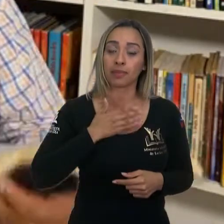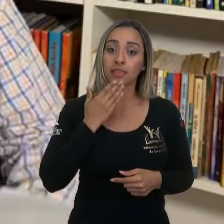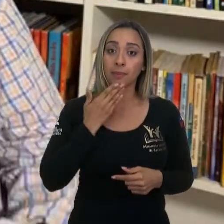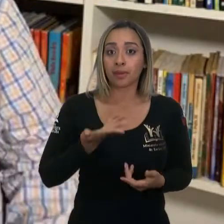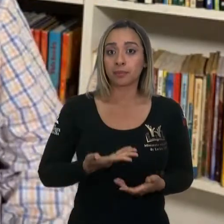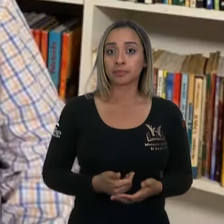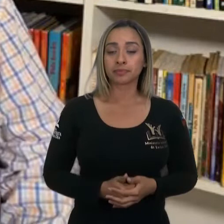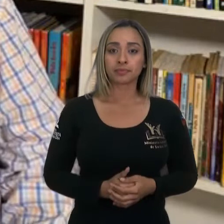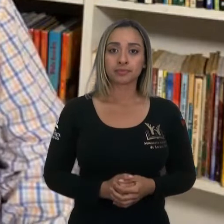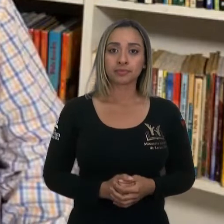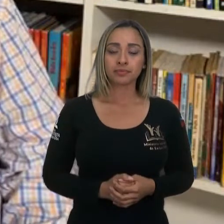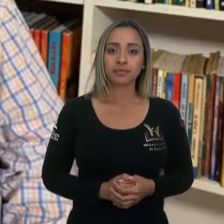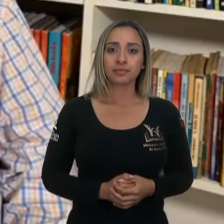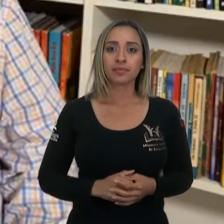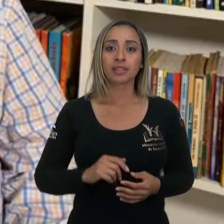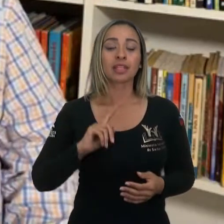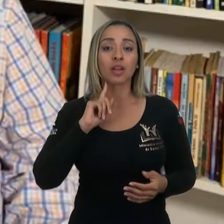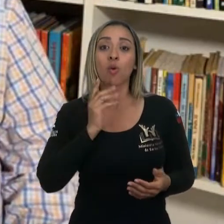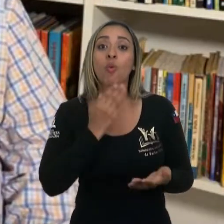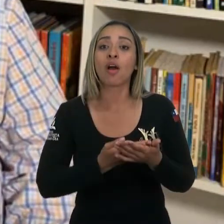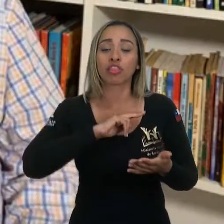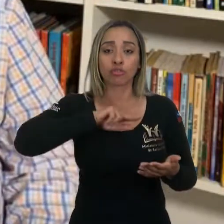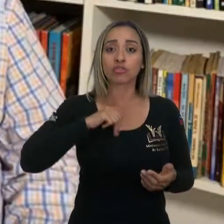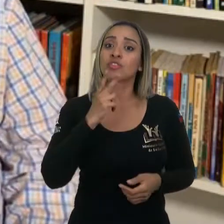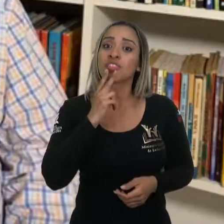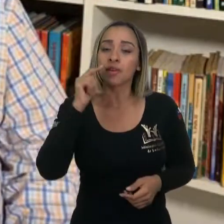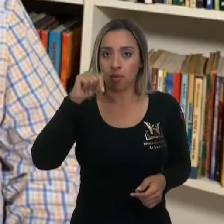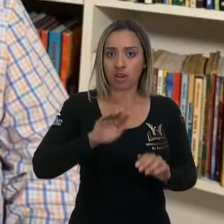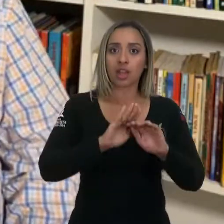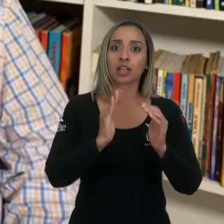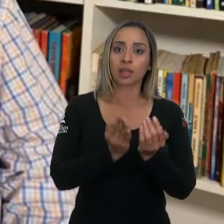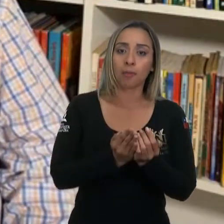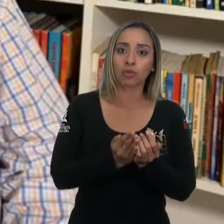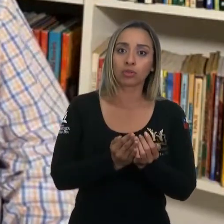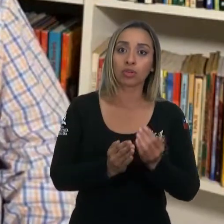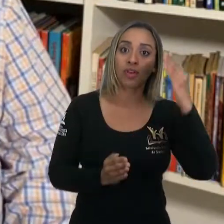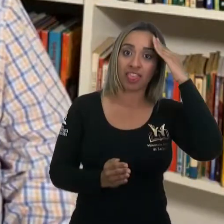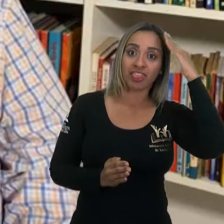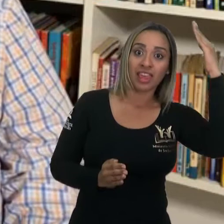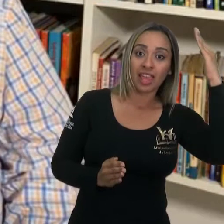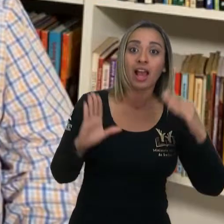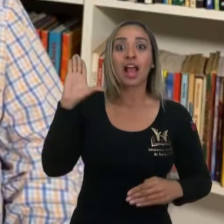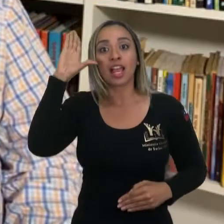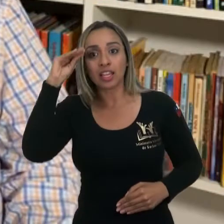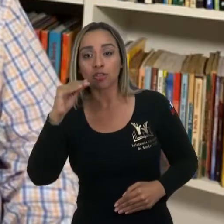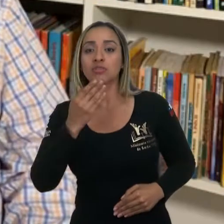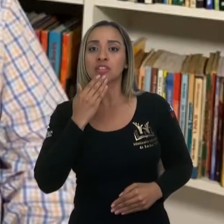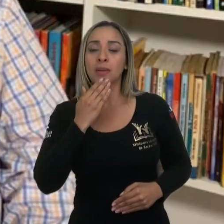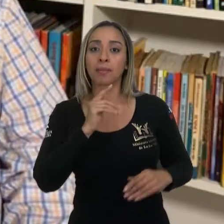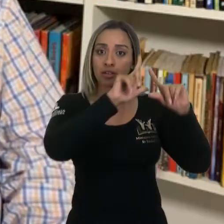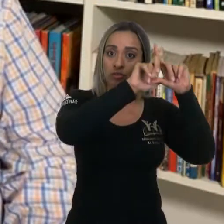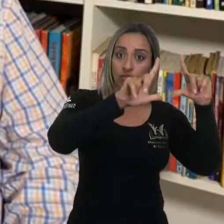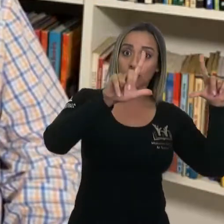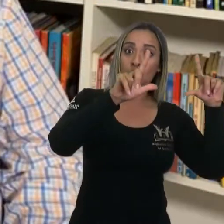sacamos de este texto bíblico. Que mientras vivamos en este mundo habrá día y habrá noche. El sol